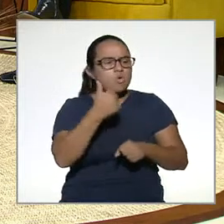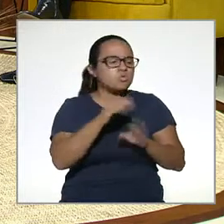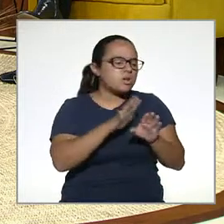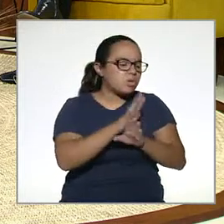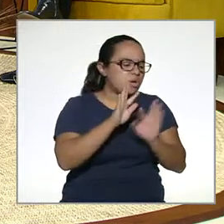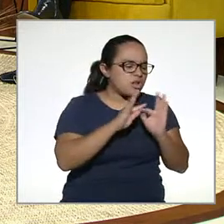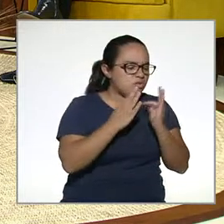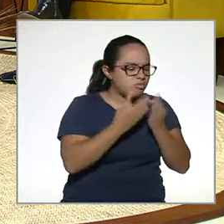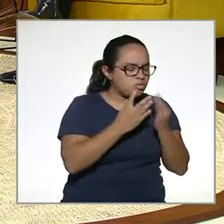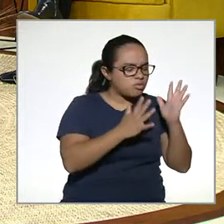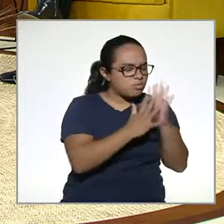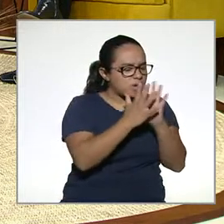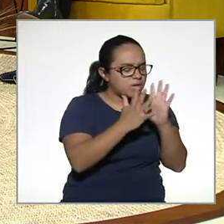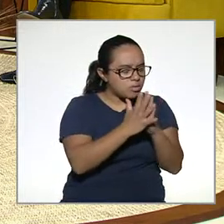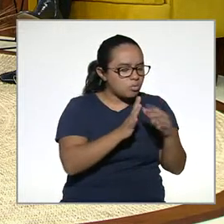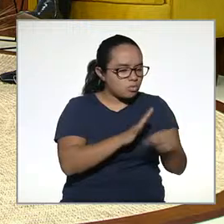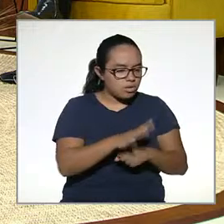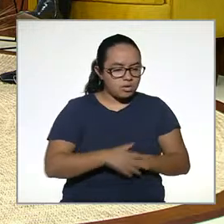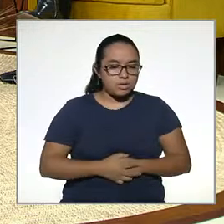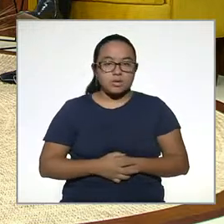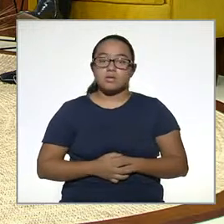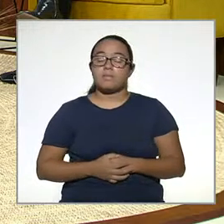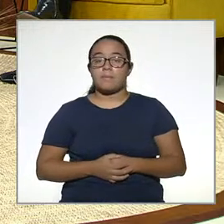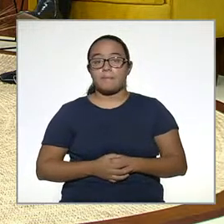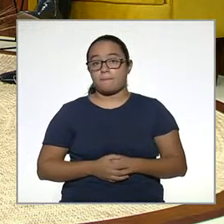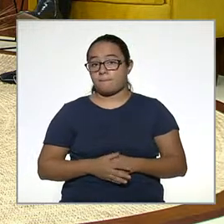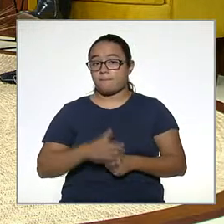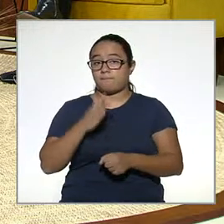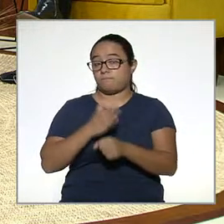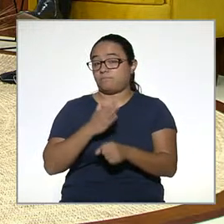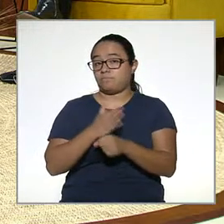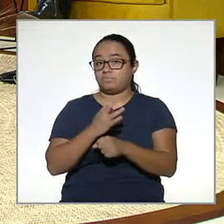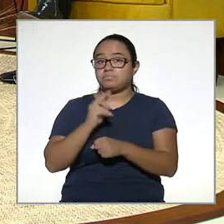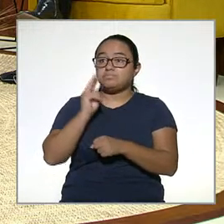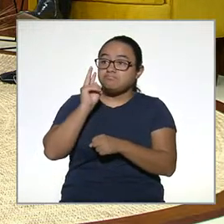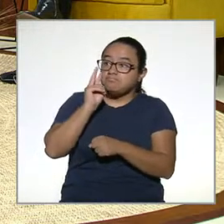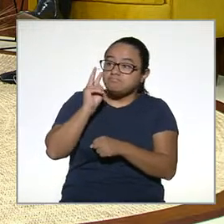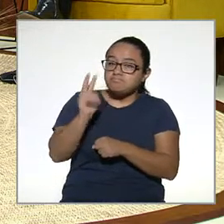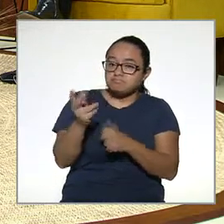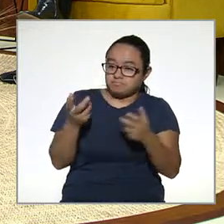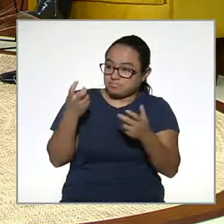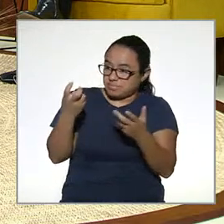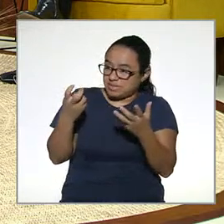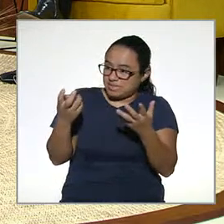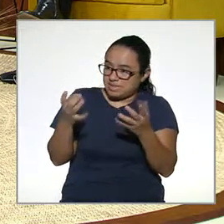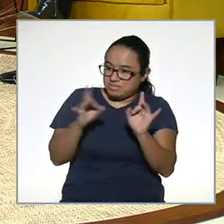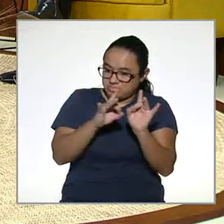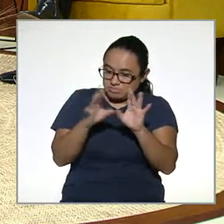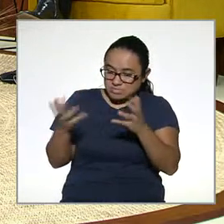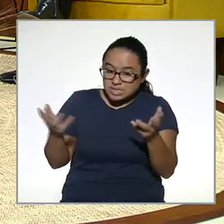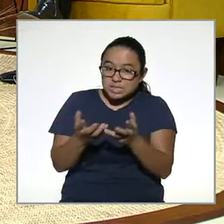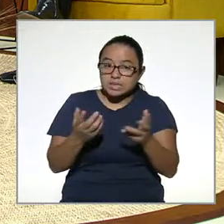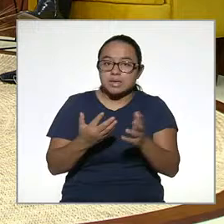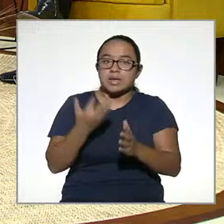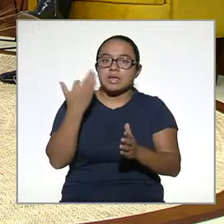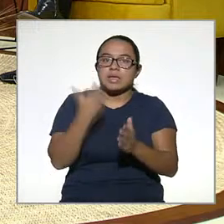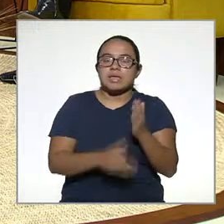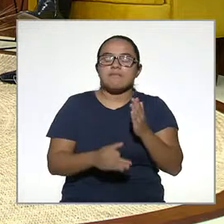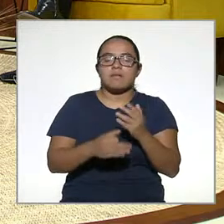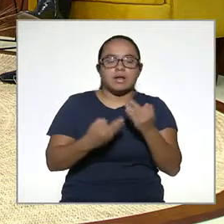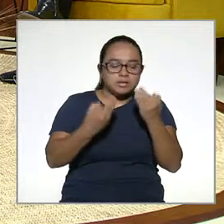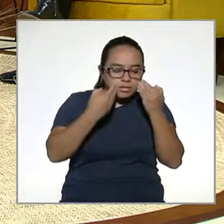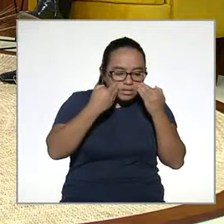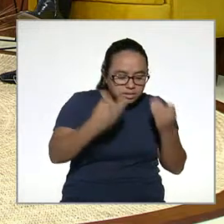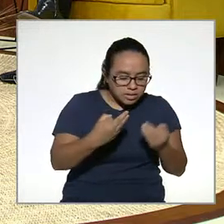Creo que enaltecemos mucho como esta acción y dejamos la contemplación.